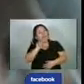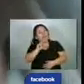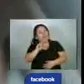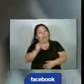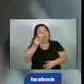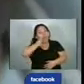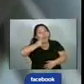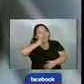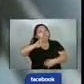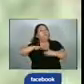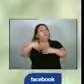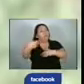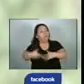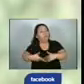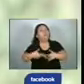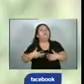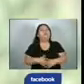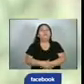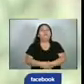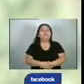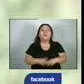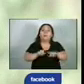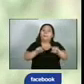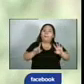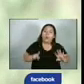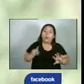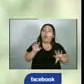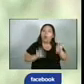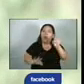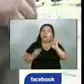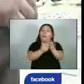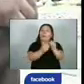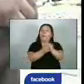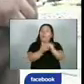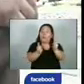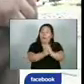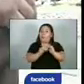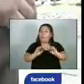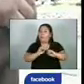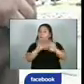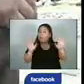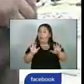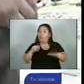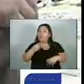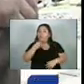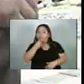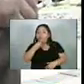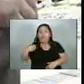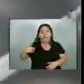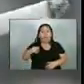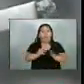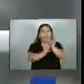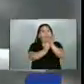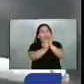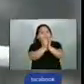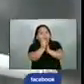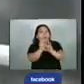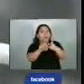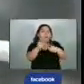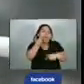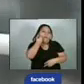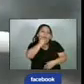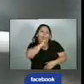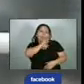poco después de iniciar con el consumo. Sin embargo, hay complicaciones que se pueden notar a los años, como el cáncer y